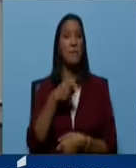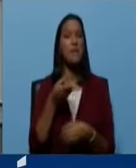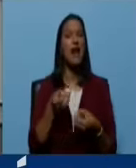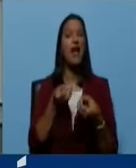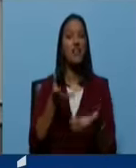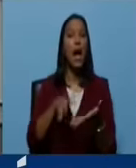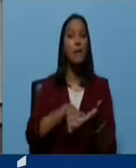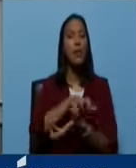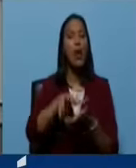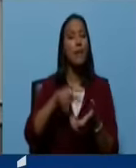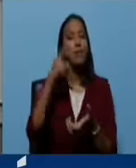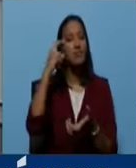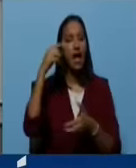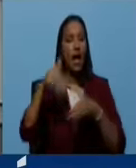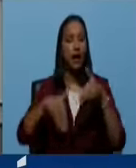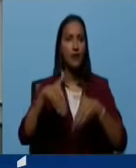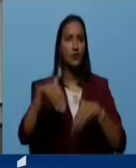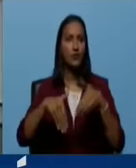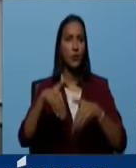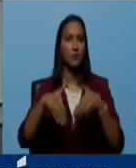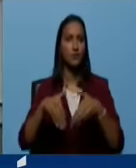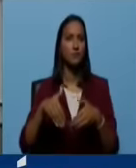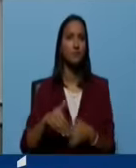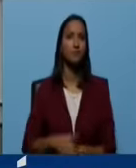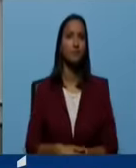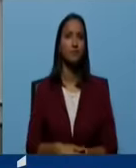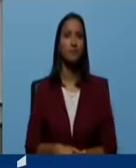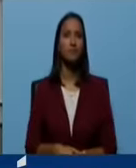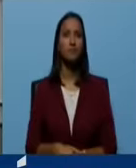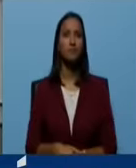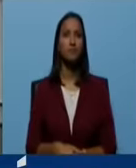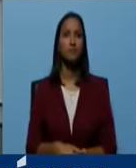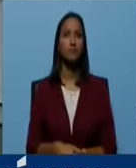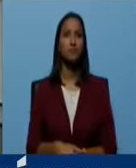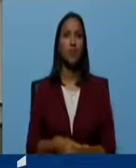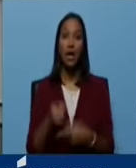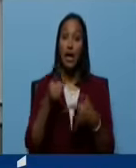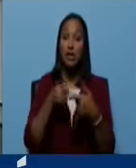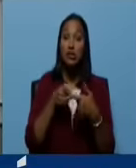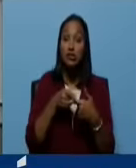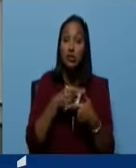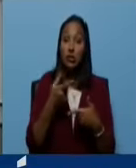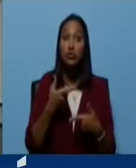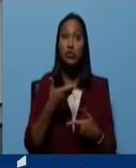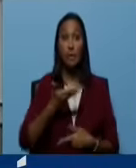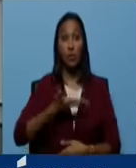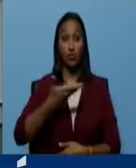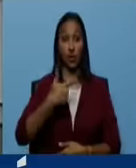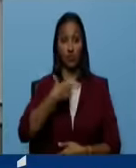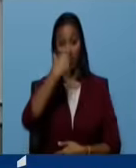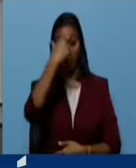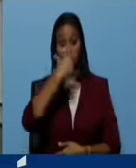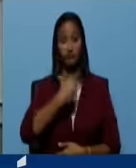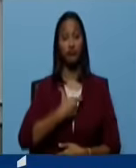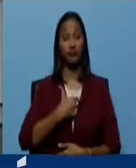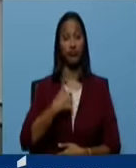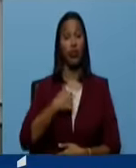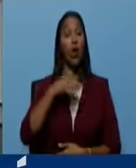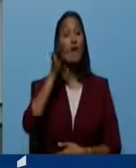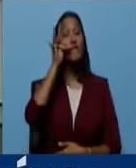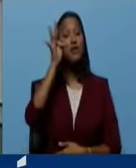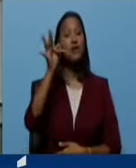entonces destacar que en nuestra condición de Fiscal General de la República participamos de las